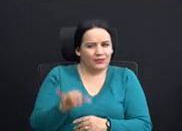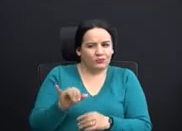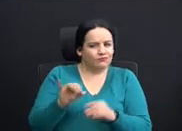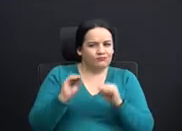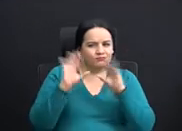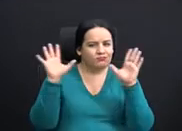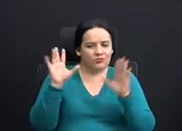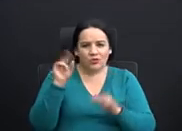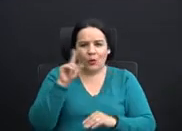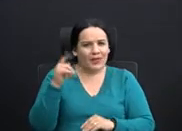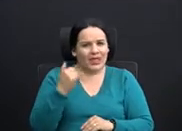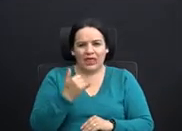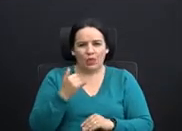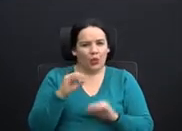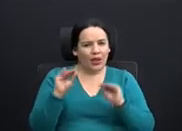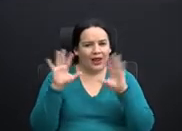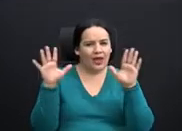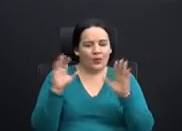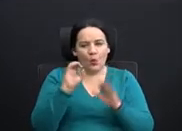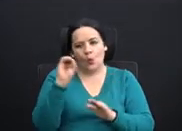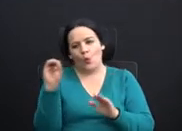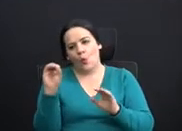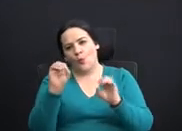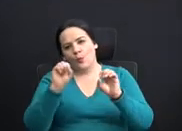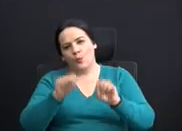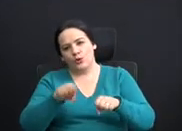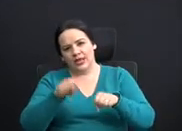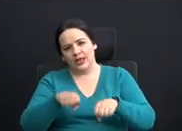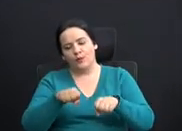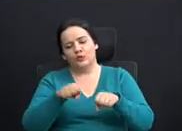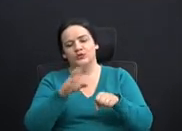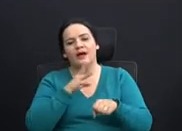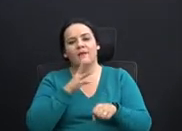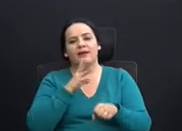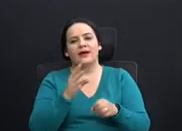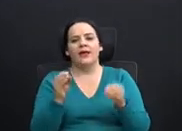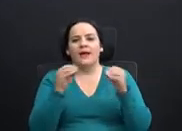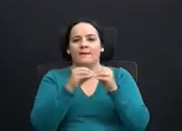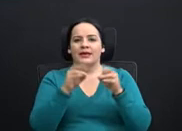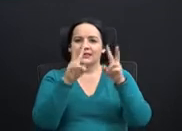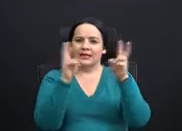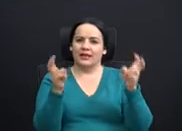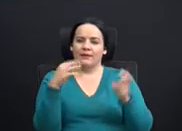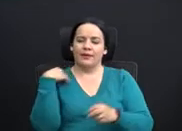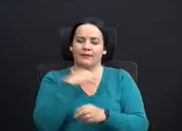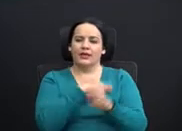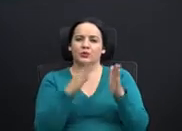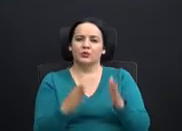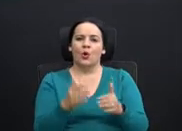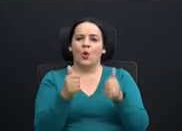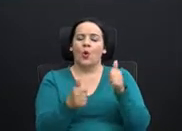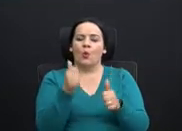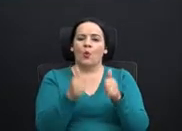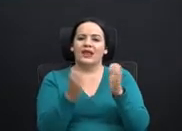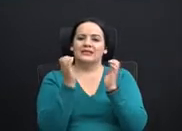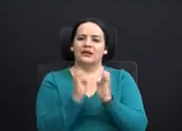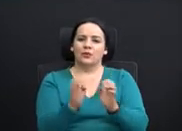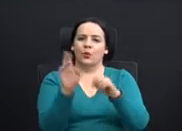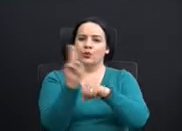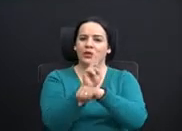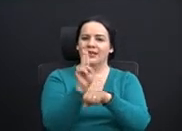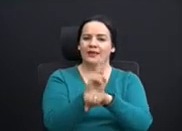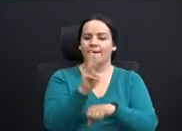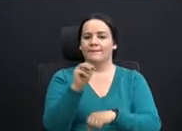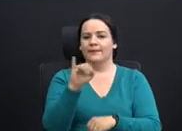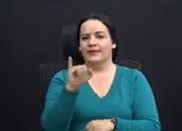claro o si pudiéramos abundar un poquito más en ese tema, ministro. ¿Cuál es la estrategia que está utilizando el